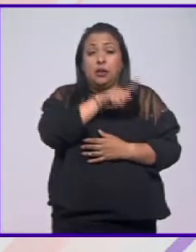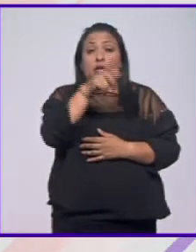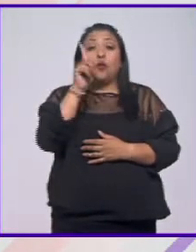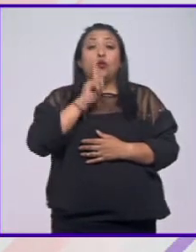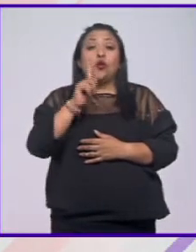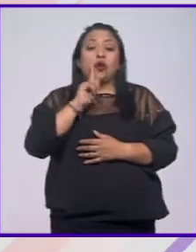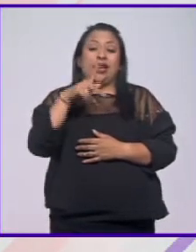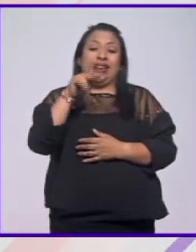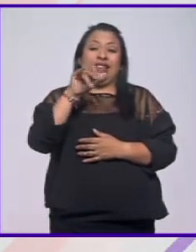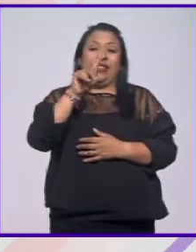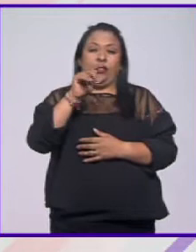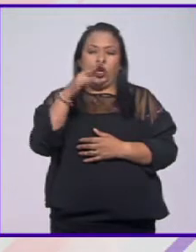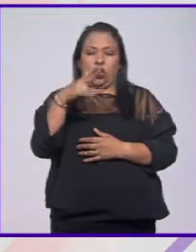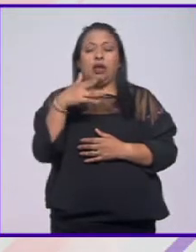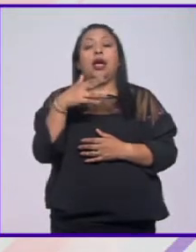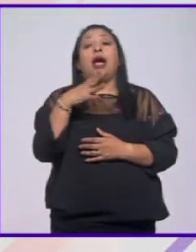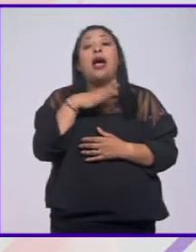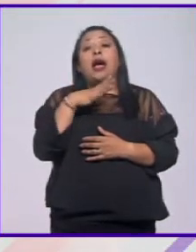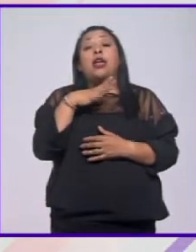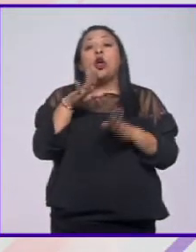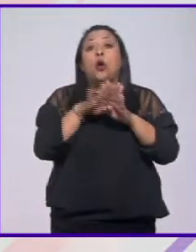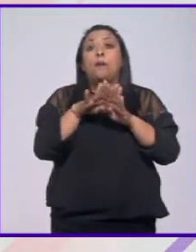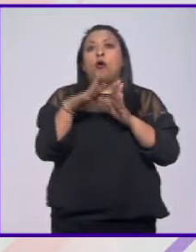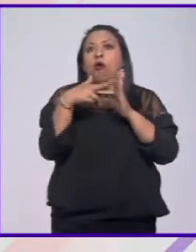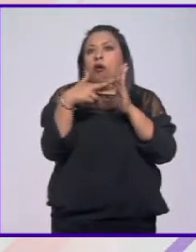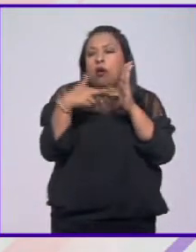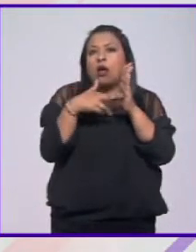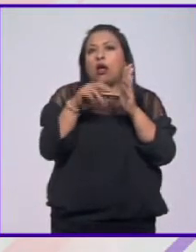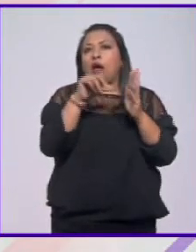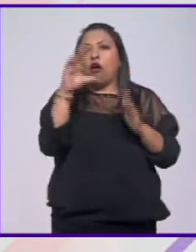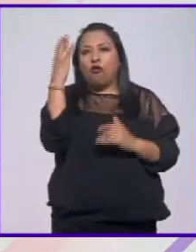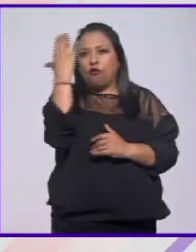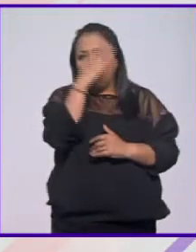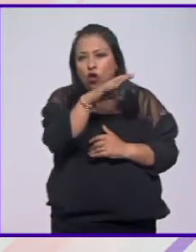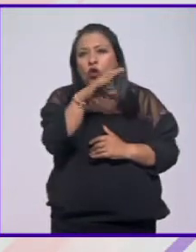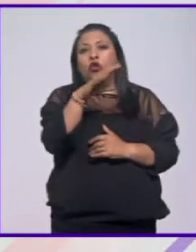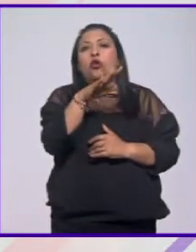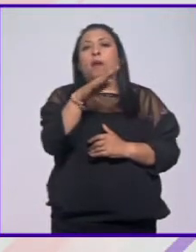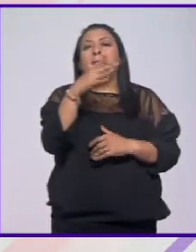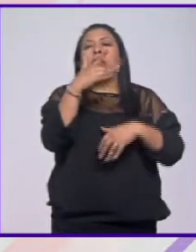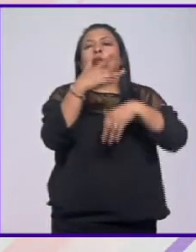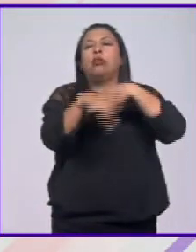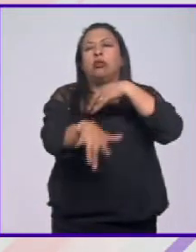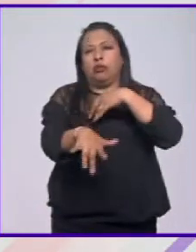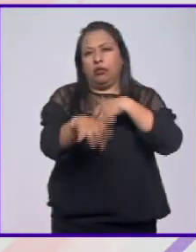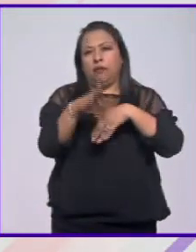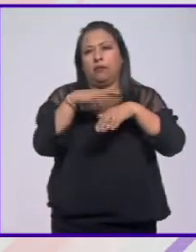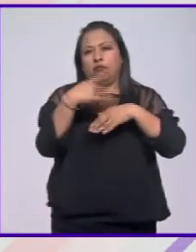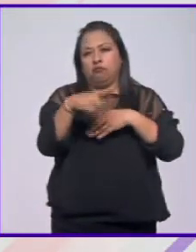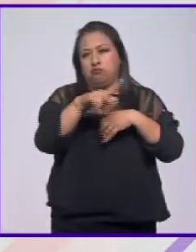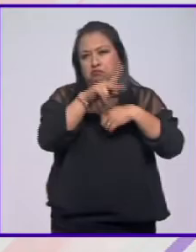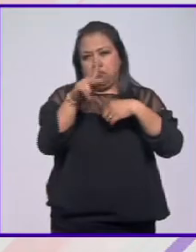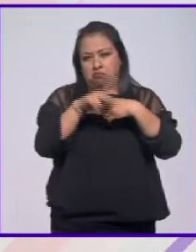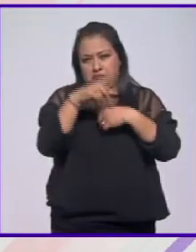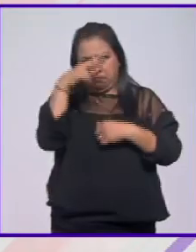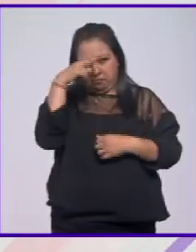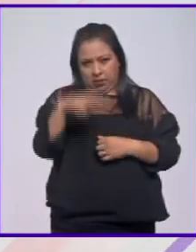húngara Kati Horna sentó las bases de la fotografía en el ámbito del desnudo, concretamente en nuestro país.